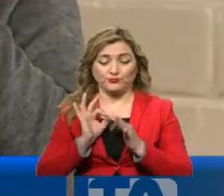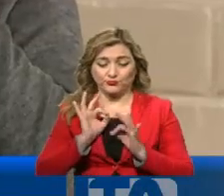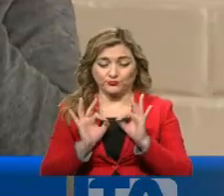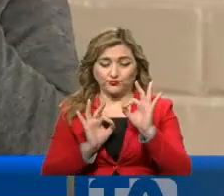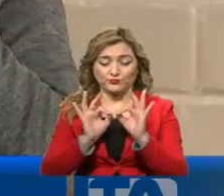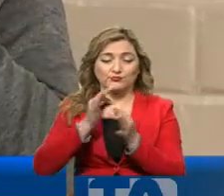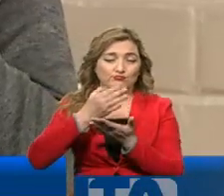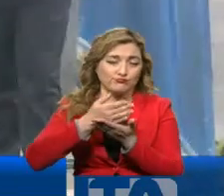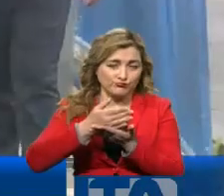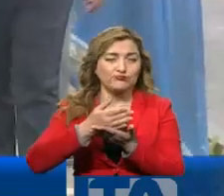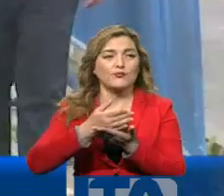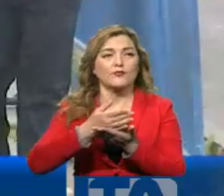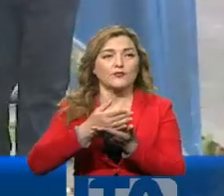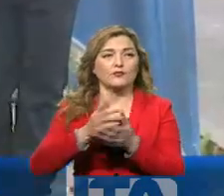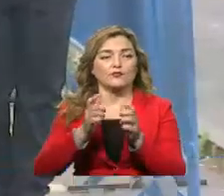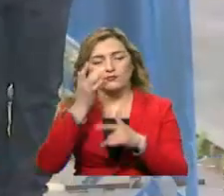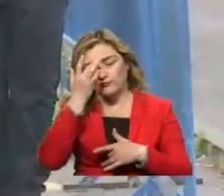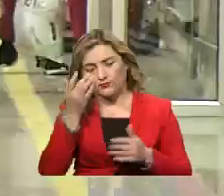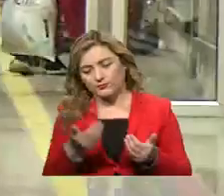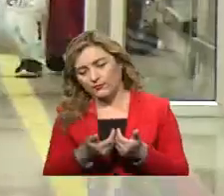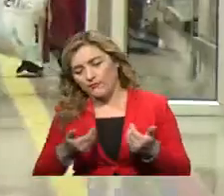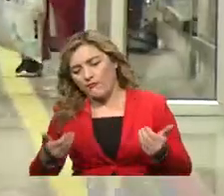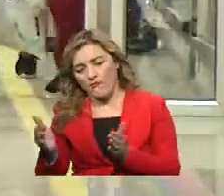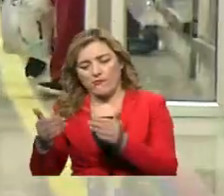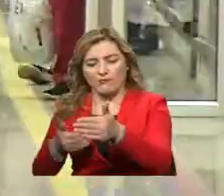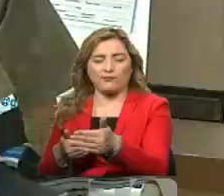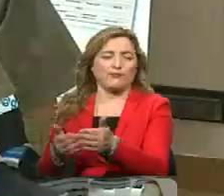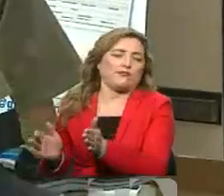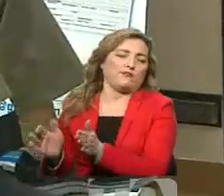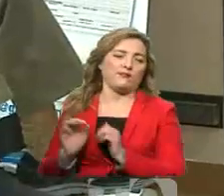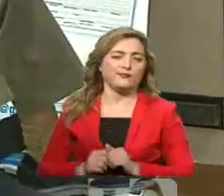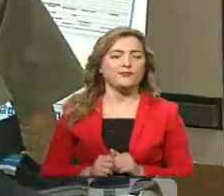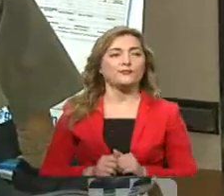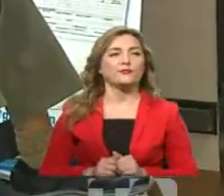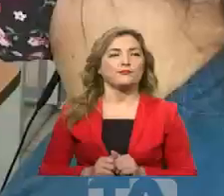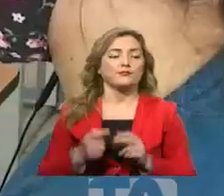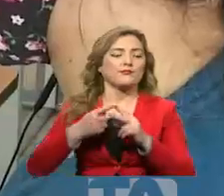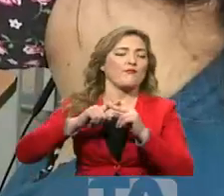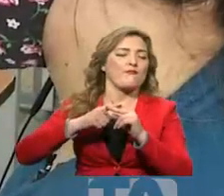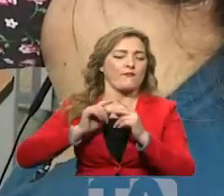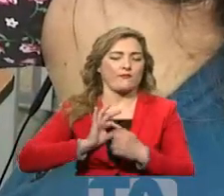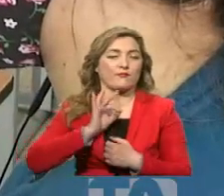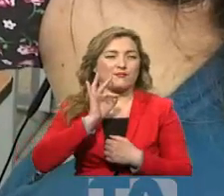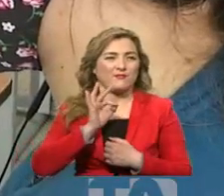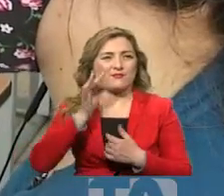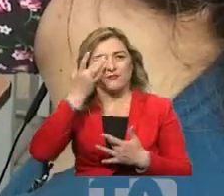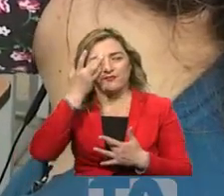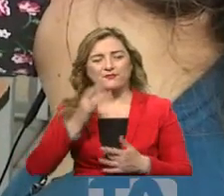virus porque permite aislar a los enfermos y a los sospechosos en etapas tempranas. Además, ayuda a